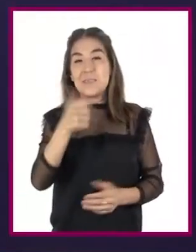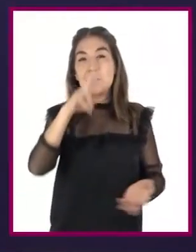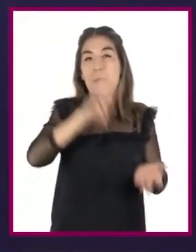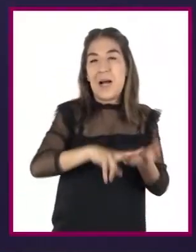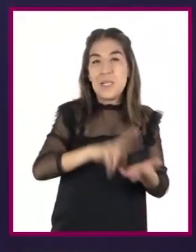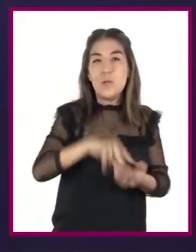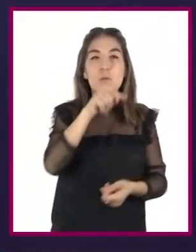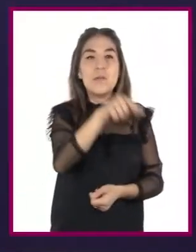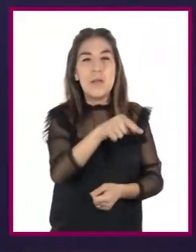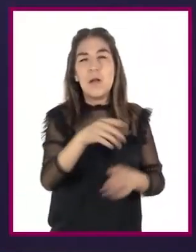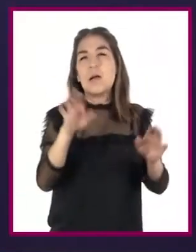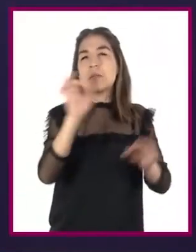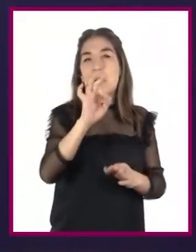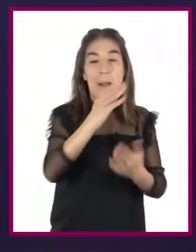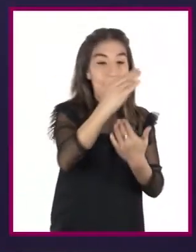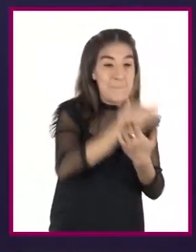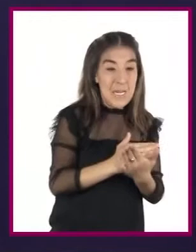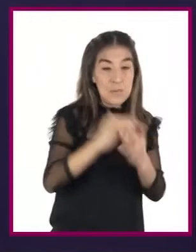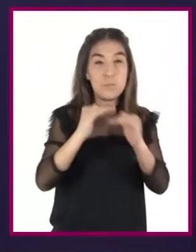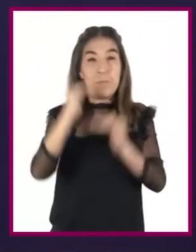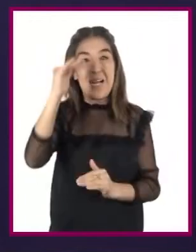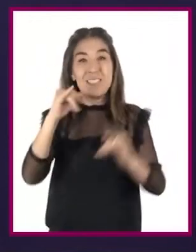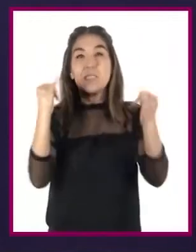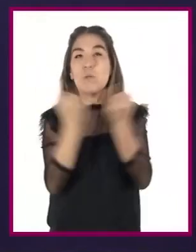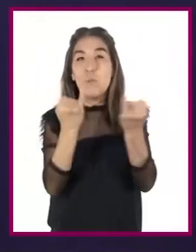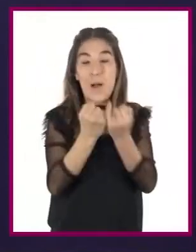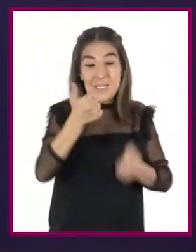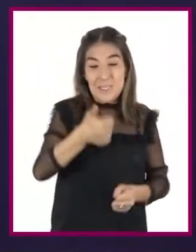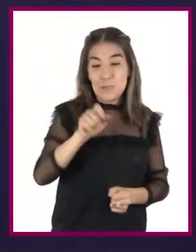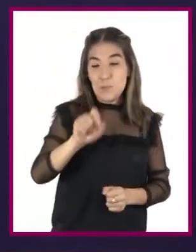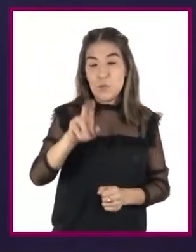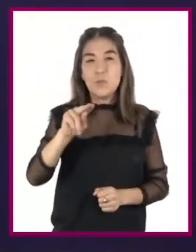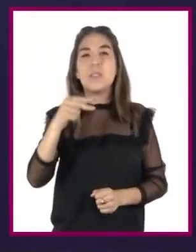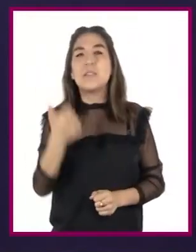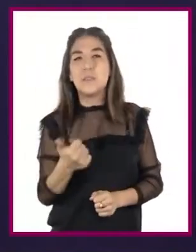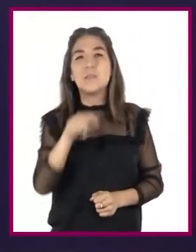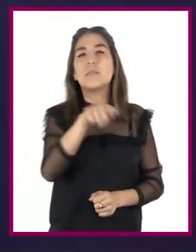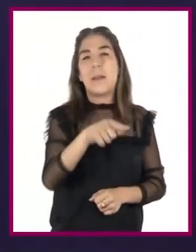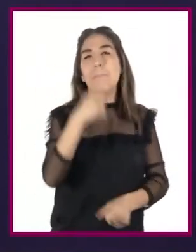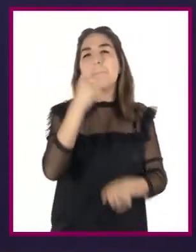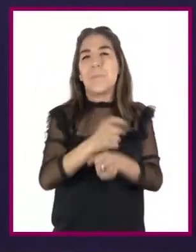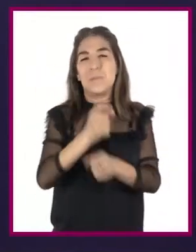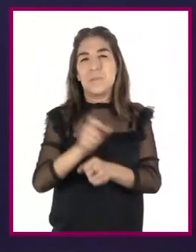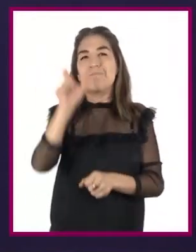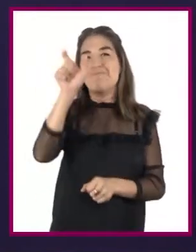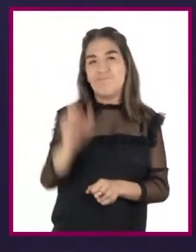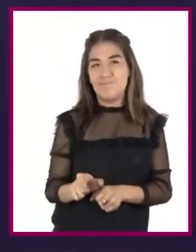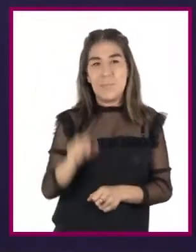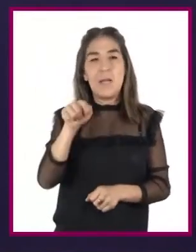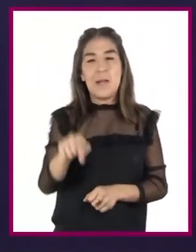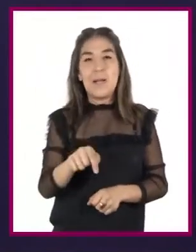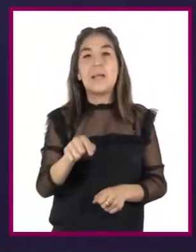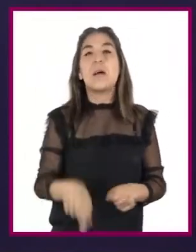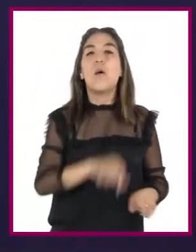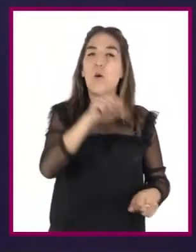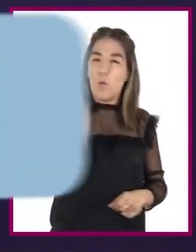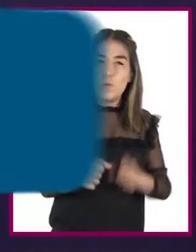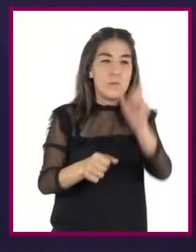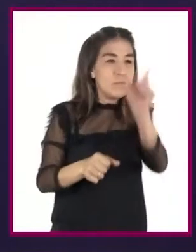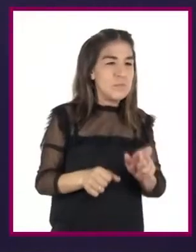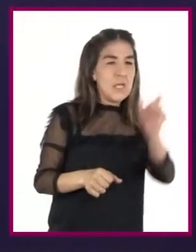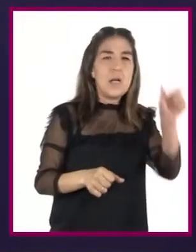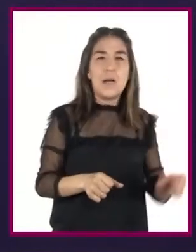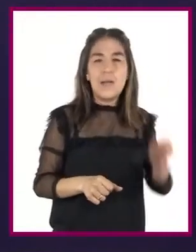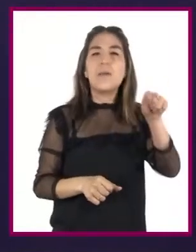los valores menores o iguales a 6.86 corresponderán al primer intervalo. Para los siguientes intervalos